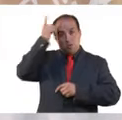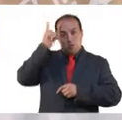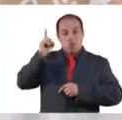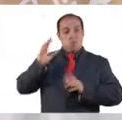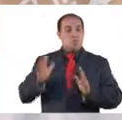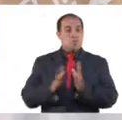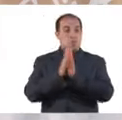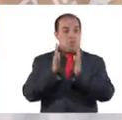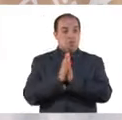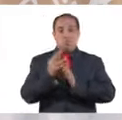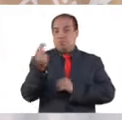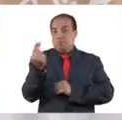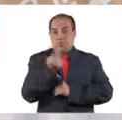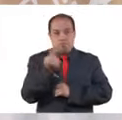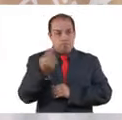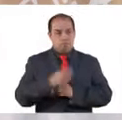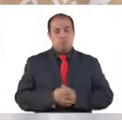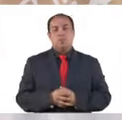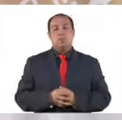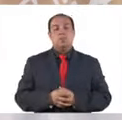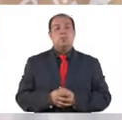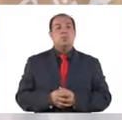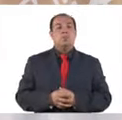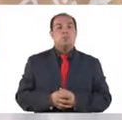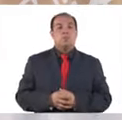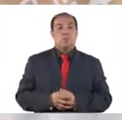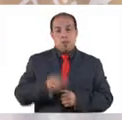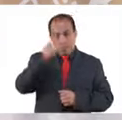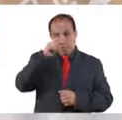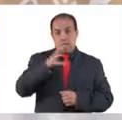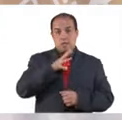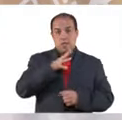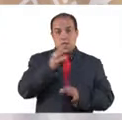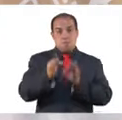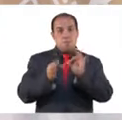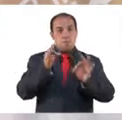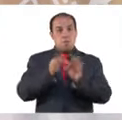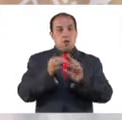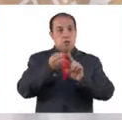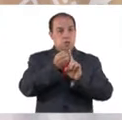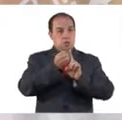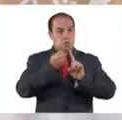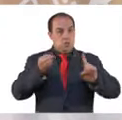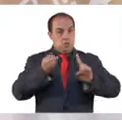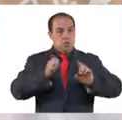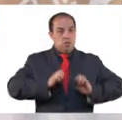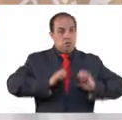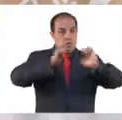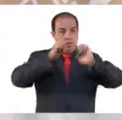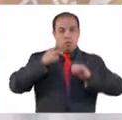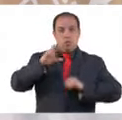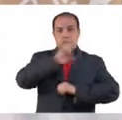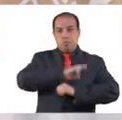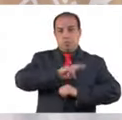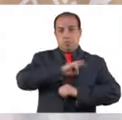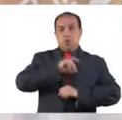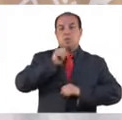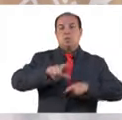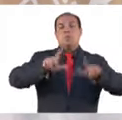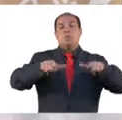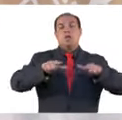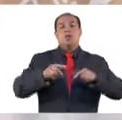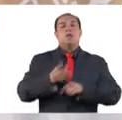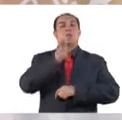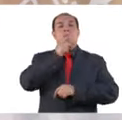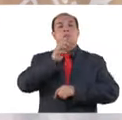las escuelas para que pues estén en regla. Y aparte la plataforma para que los padres y madres de